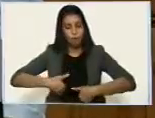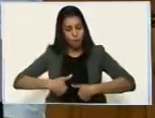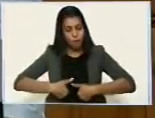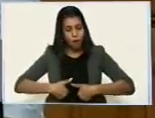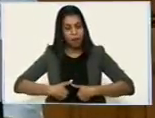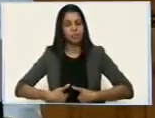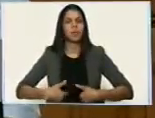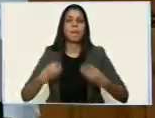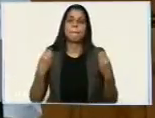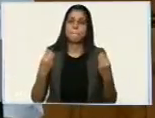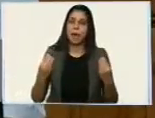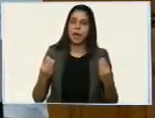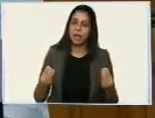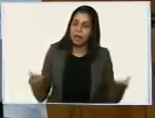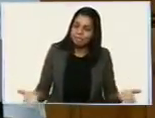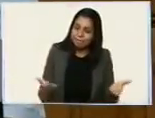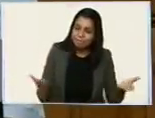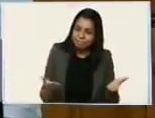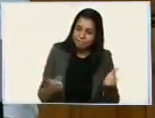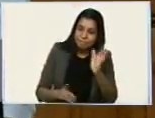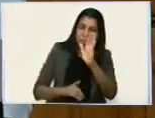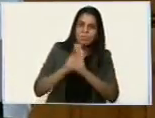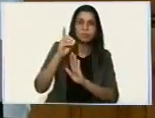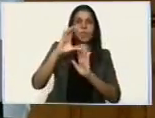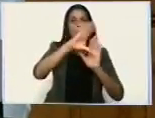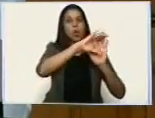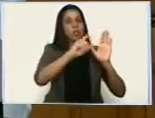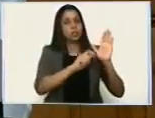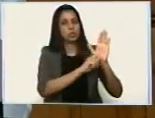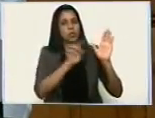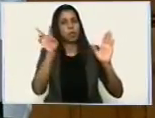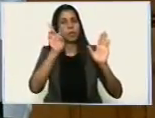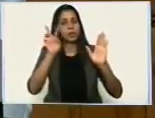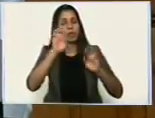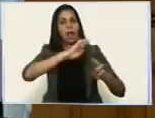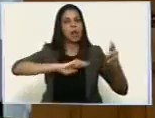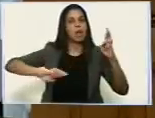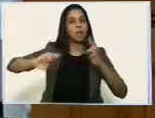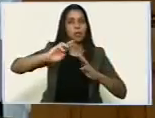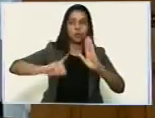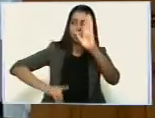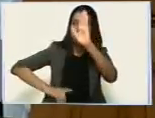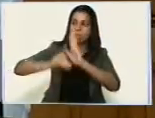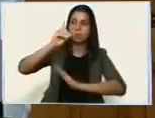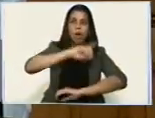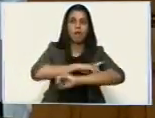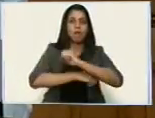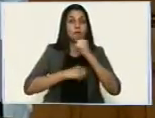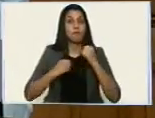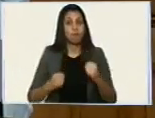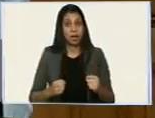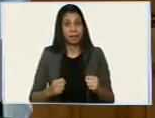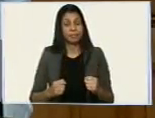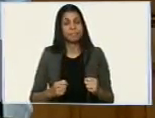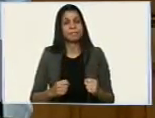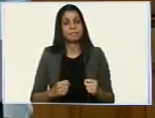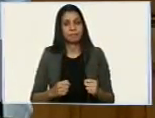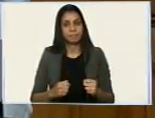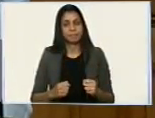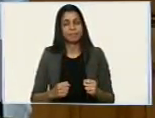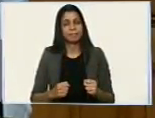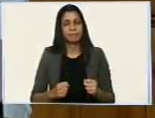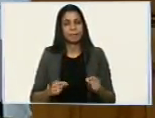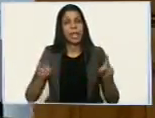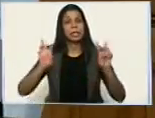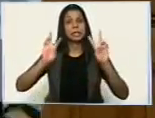el relanzamiento de esta constituyente y para el fortalecimiento de la revolución bolivariana. Y al tema